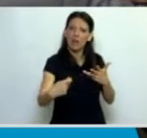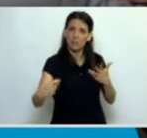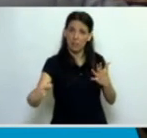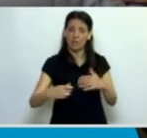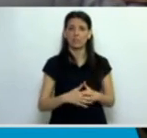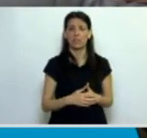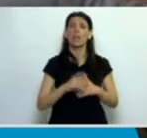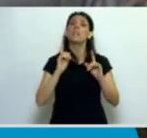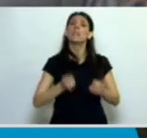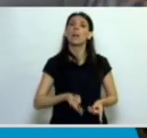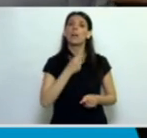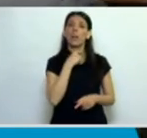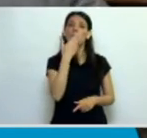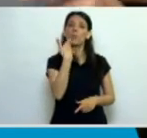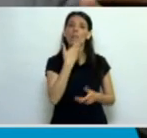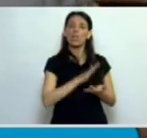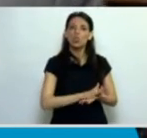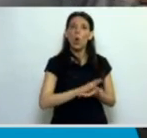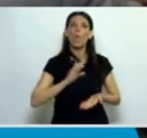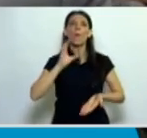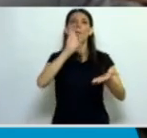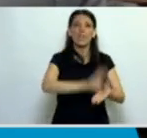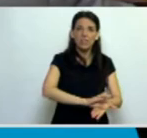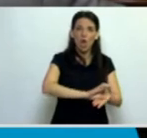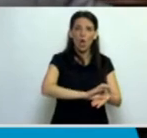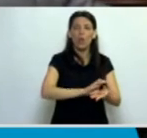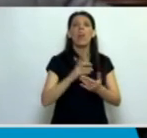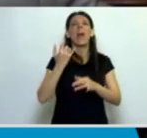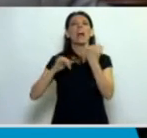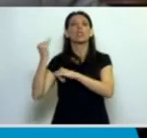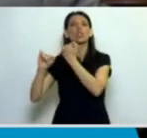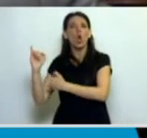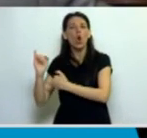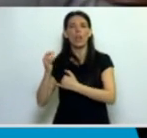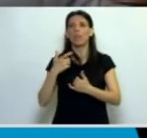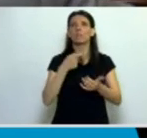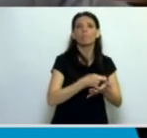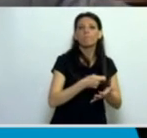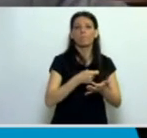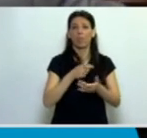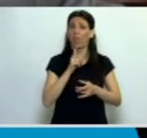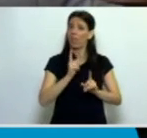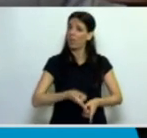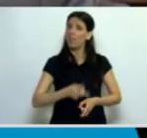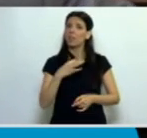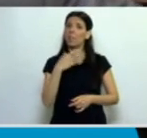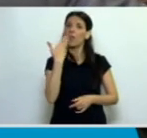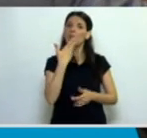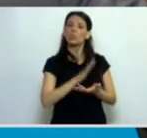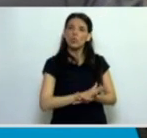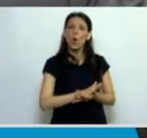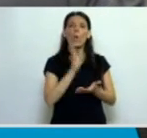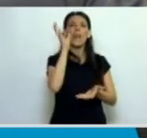se destinan, a dónde están invertidas estas acciones, hay que destacar las empresas de servicios